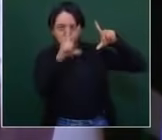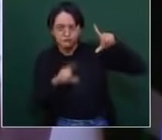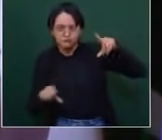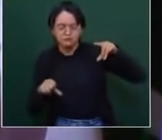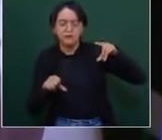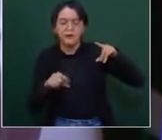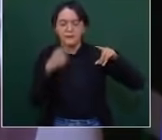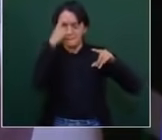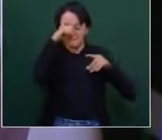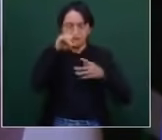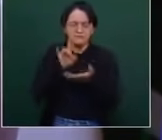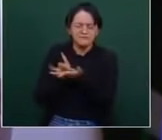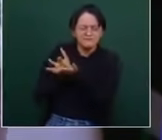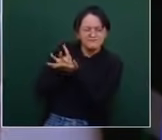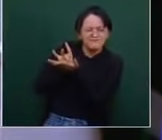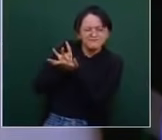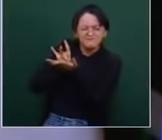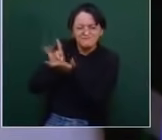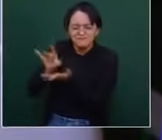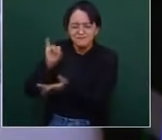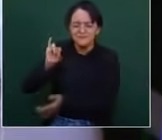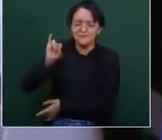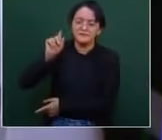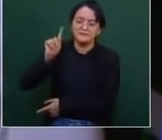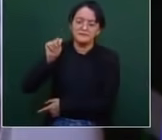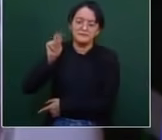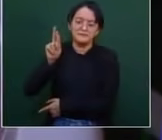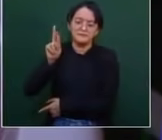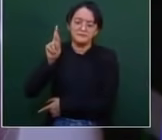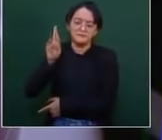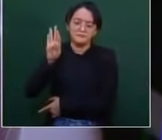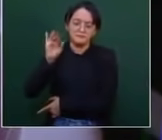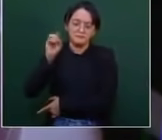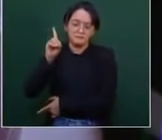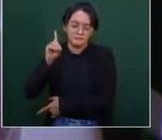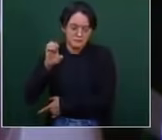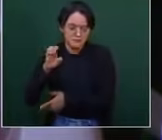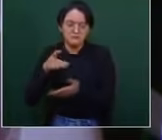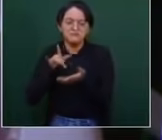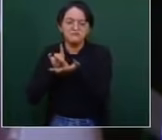Iturbide abdicara a la corona y al mando.